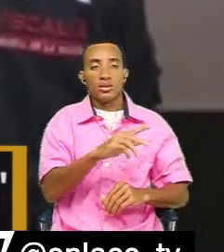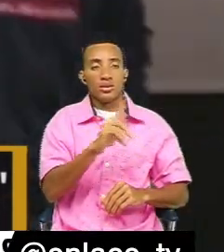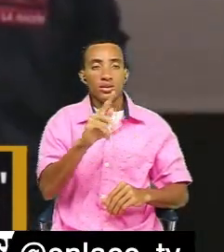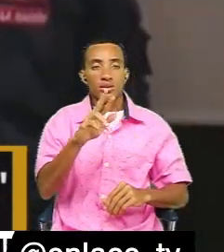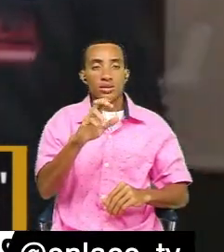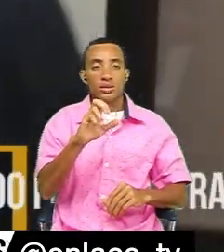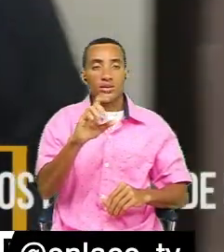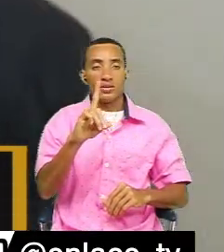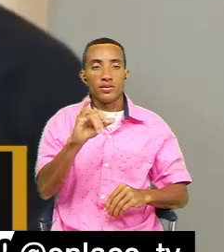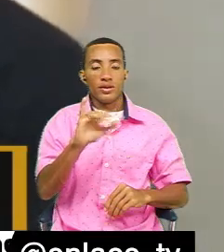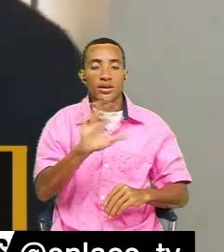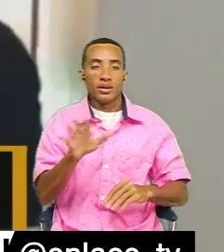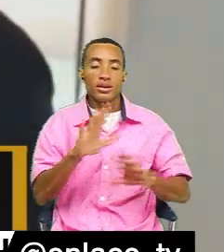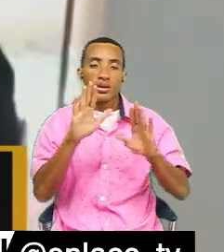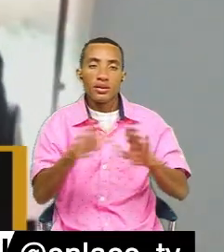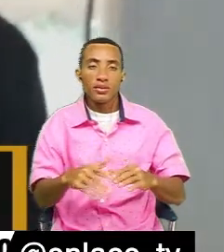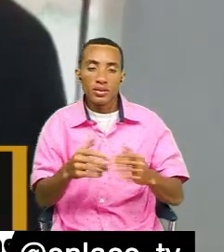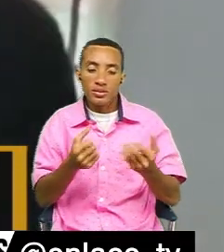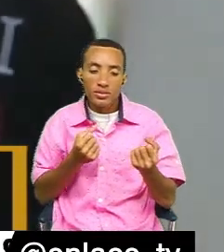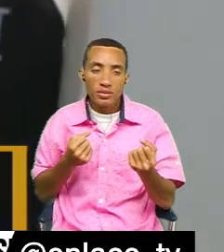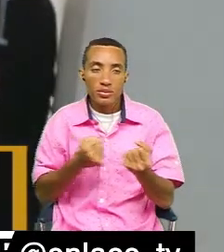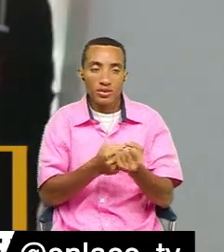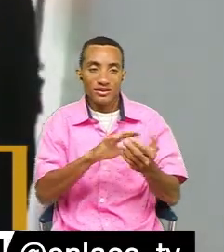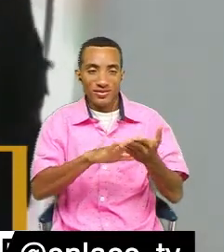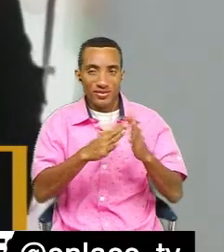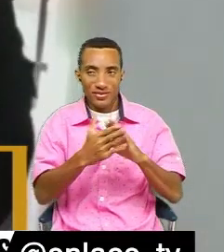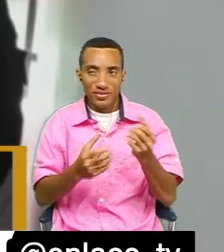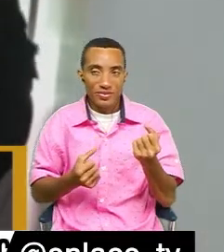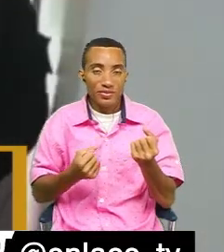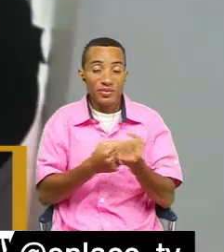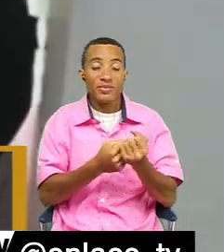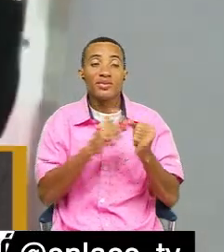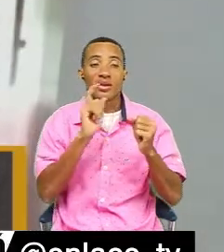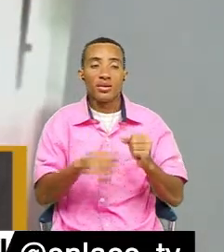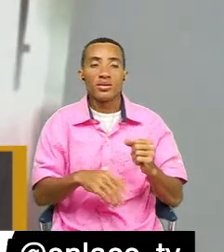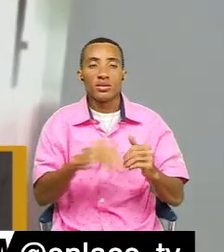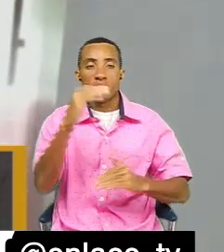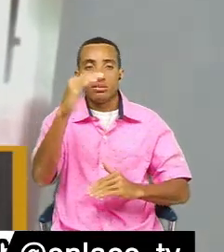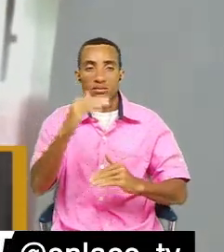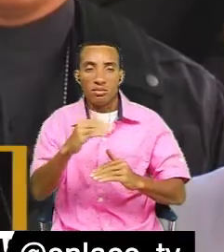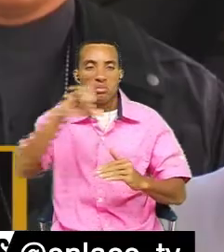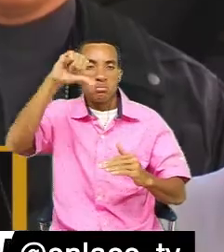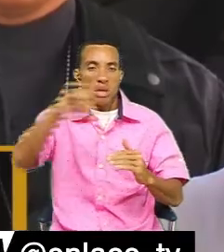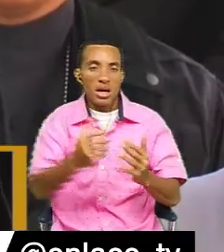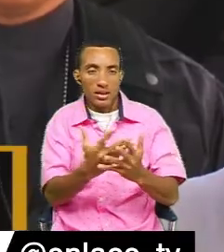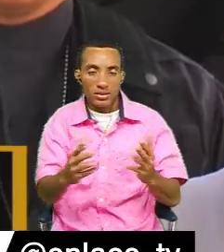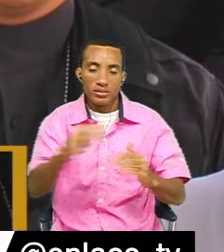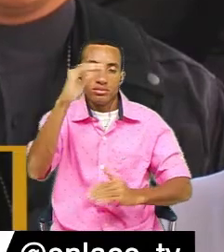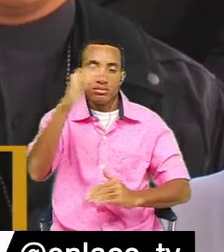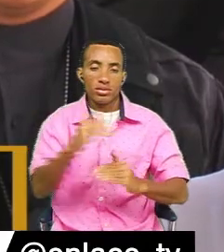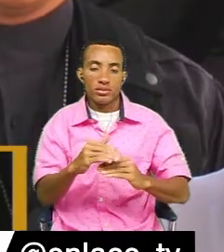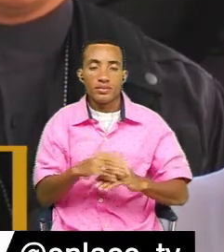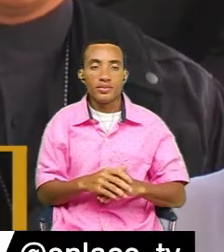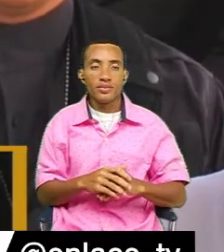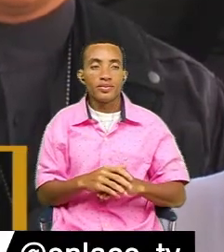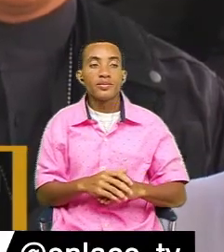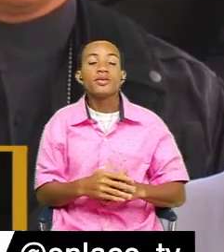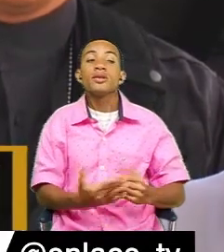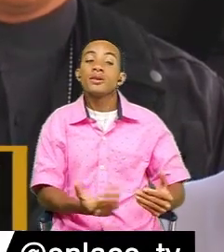operacional obedece también al respaldo que la comunidad le brinda a las autoridades para disminuir la delincuencia. En el tema de la extorsión,